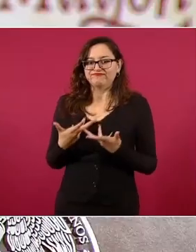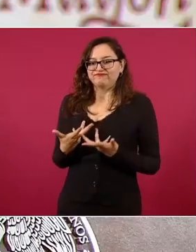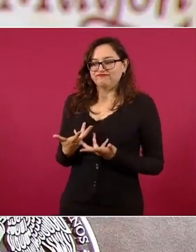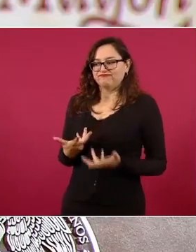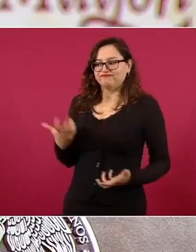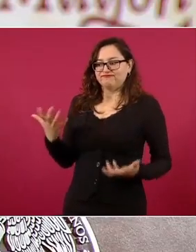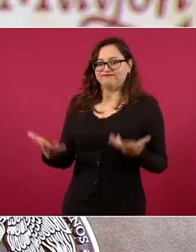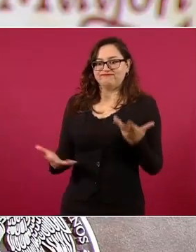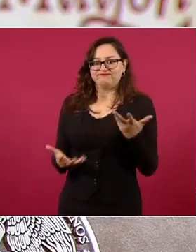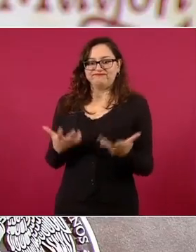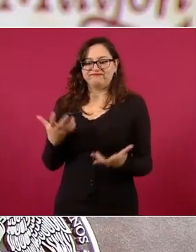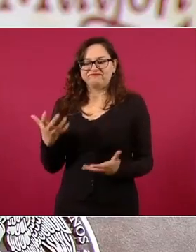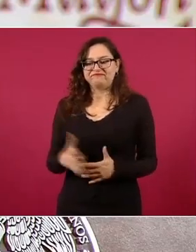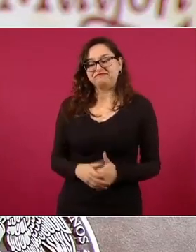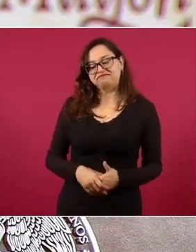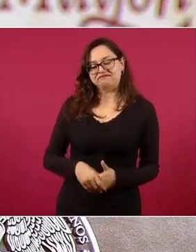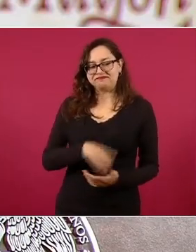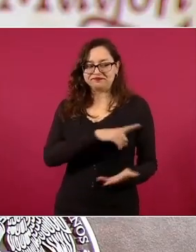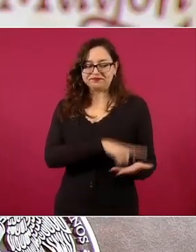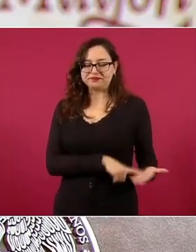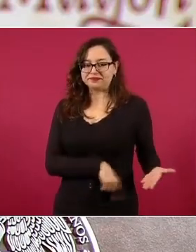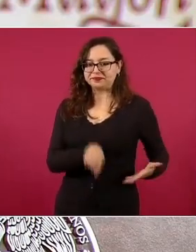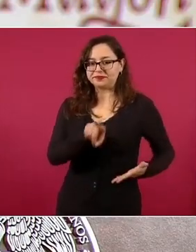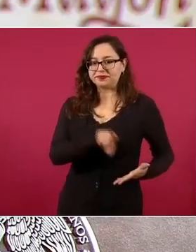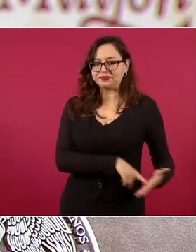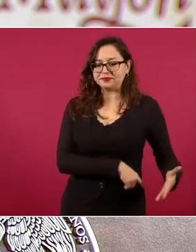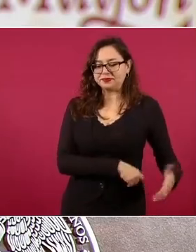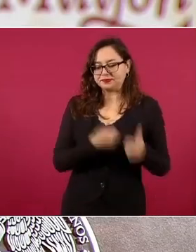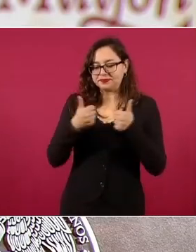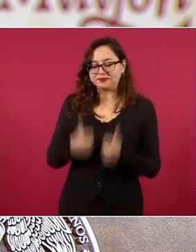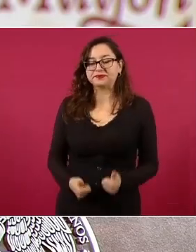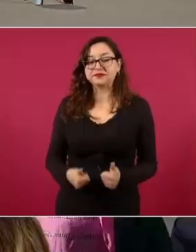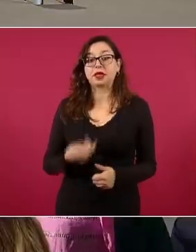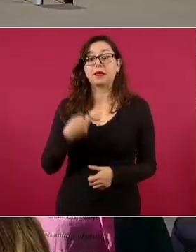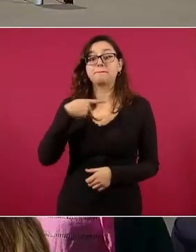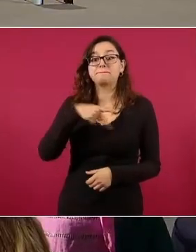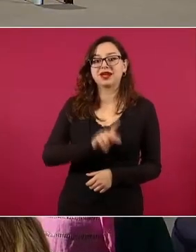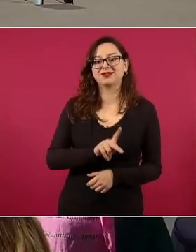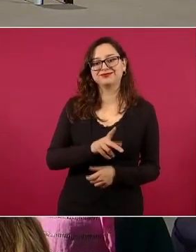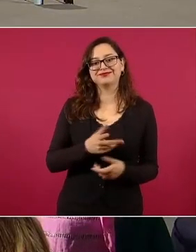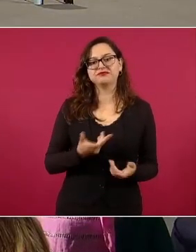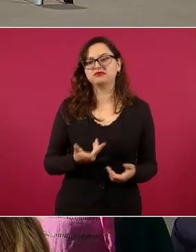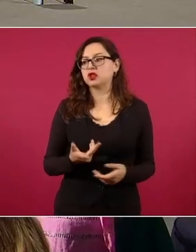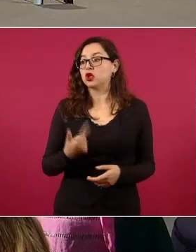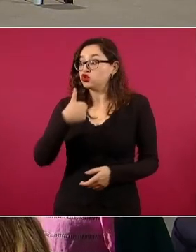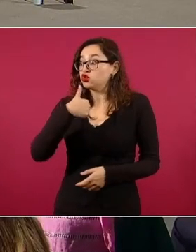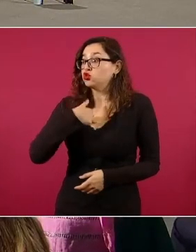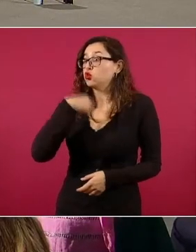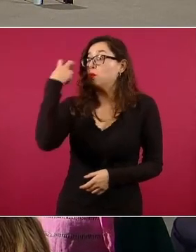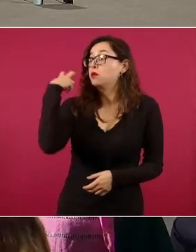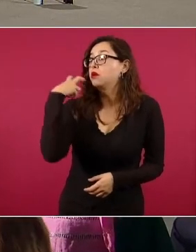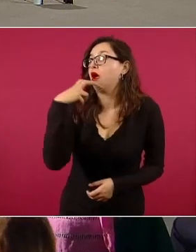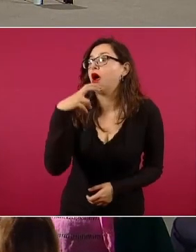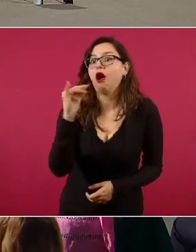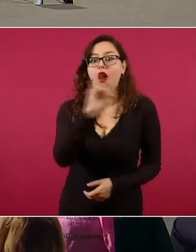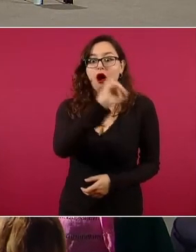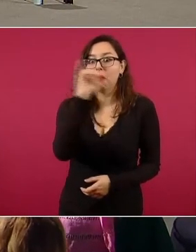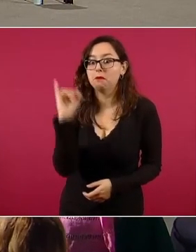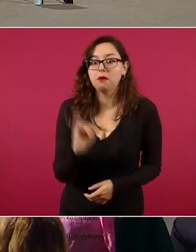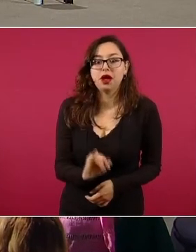de que no tenía pensado salir al extranjero. Bueno, aquí vemos ahí el documento.